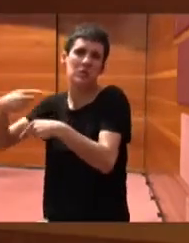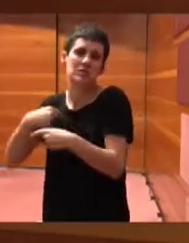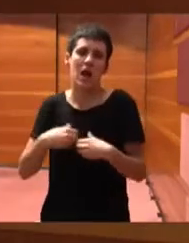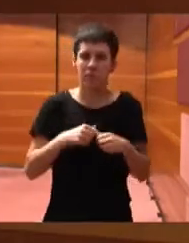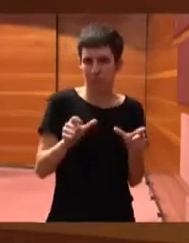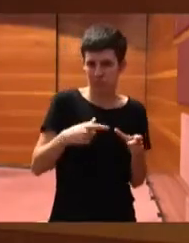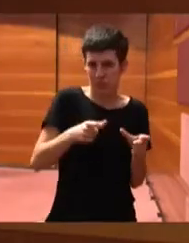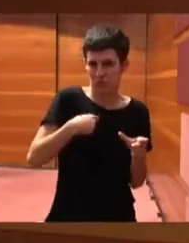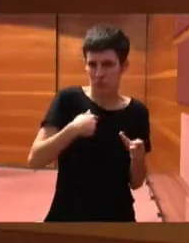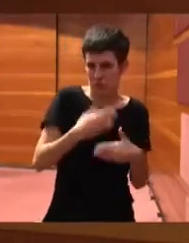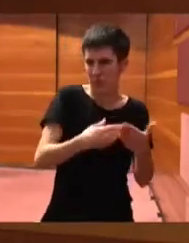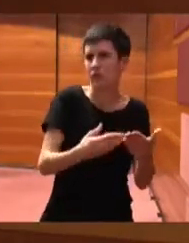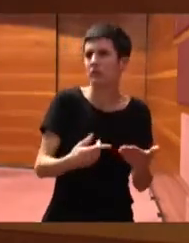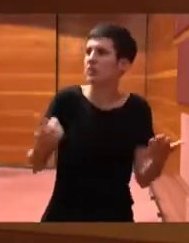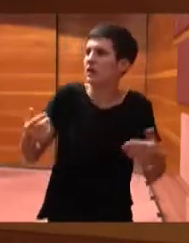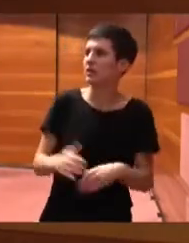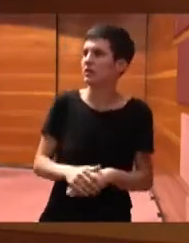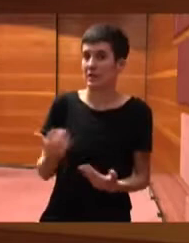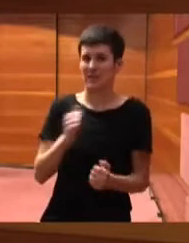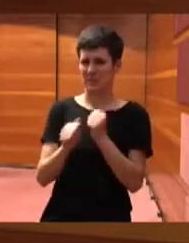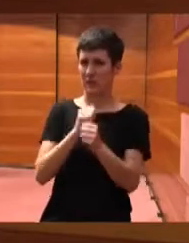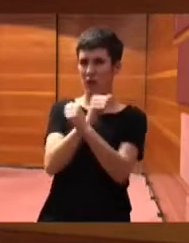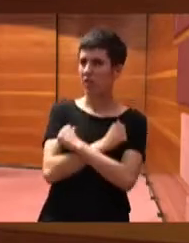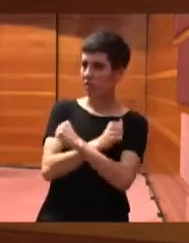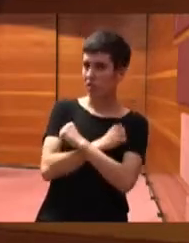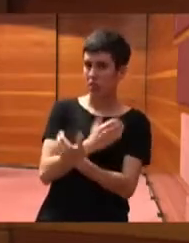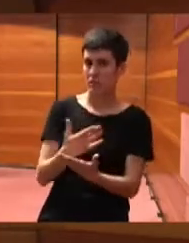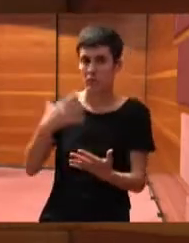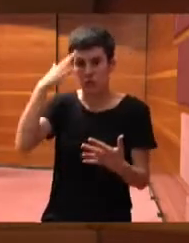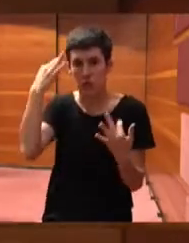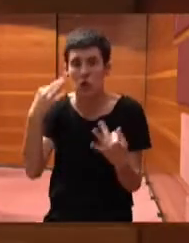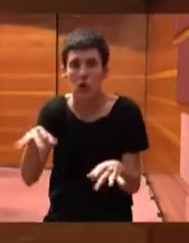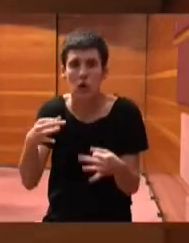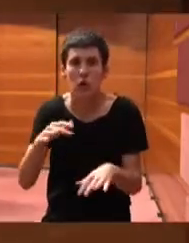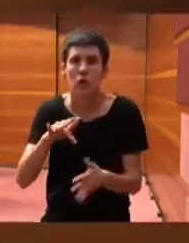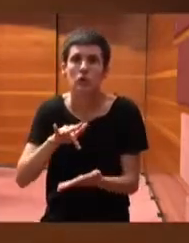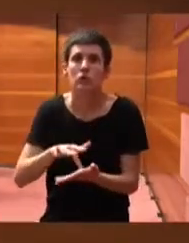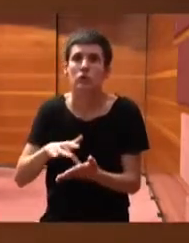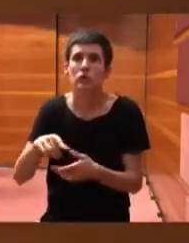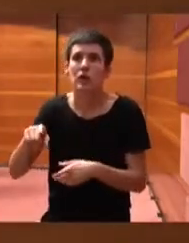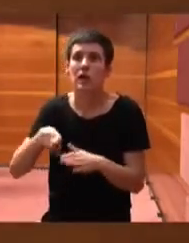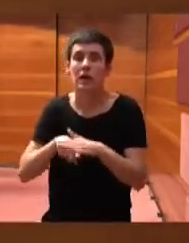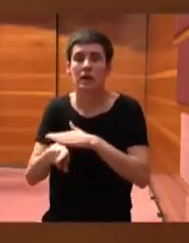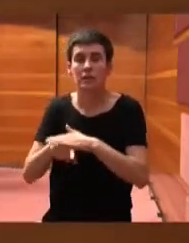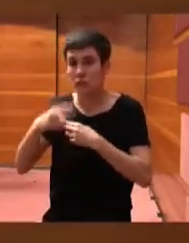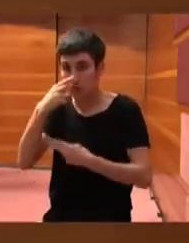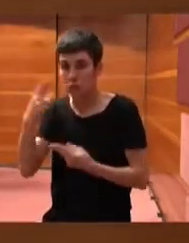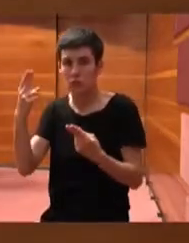haces, guapo? ¿Vale? Pues esto que lo vemos lógicamente cuando gestionamos lo público, no lo ven los de